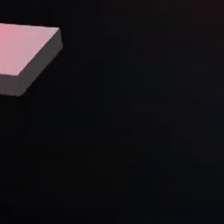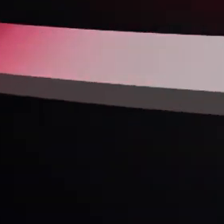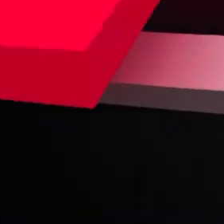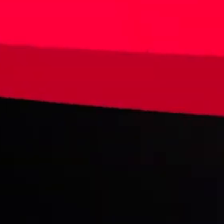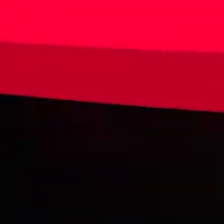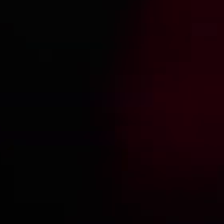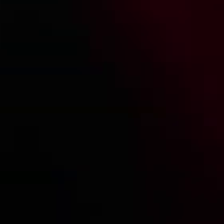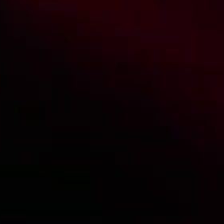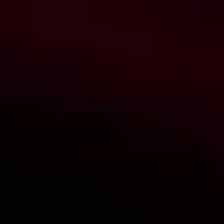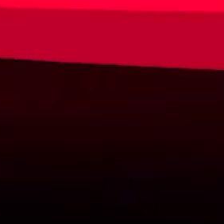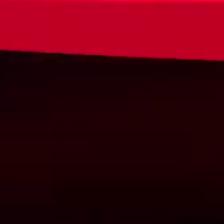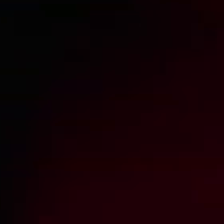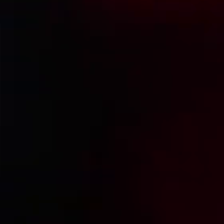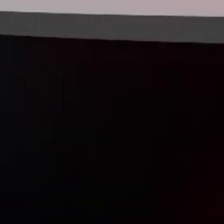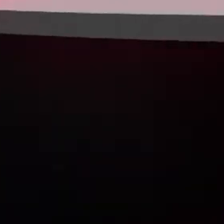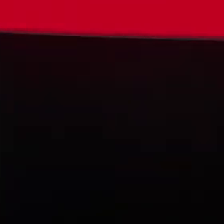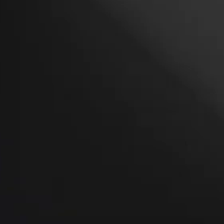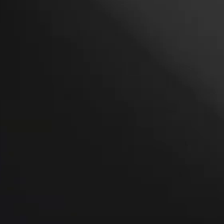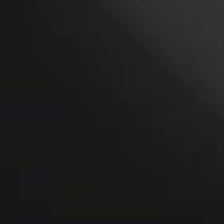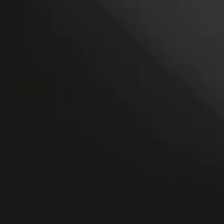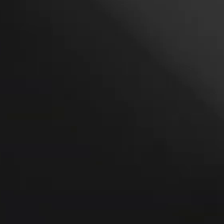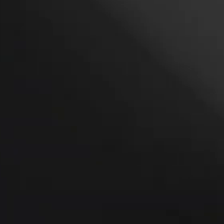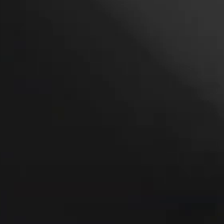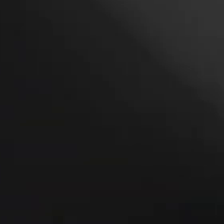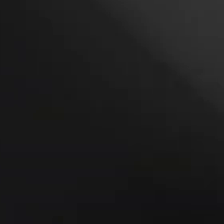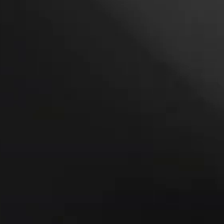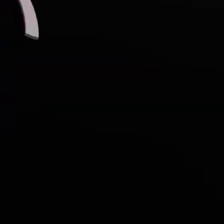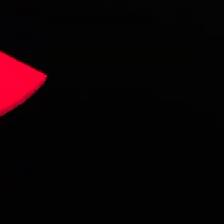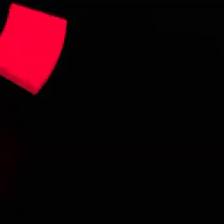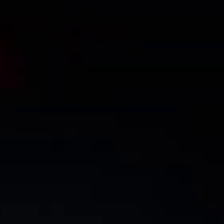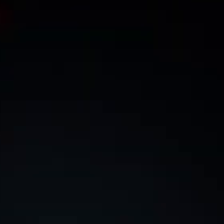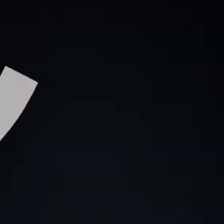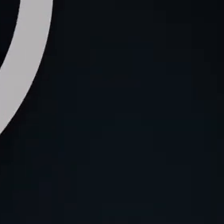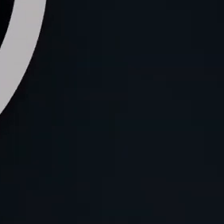no no ah